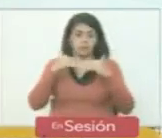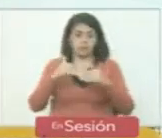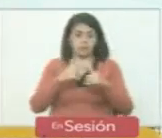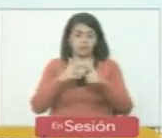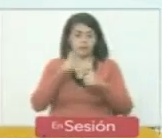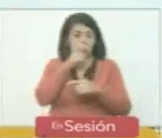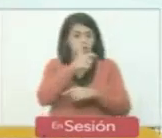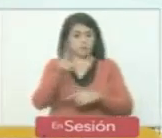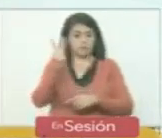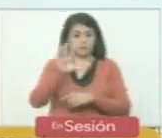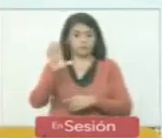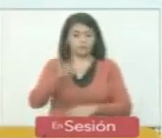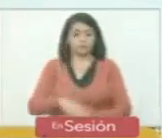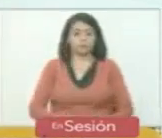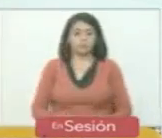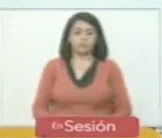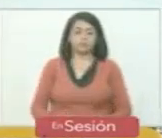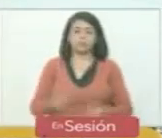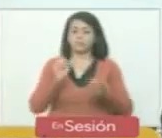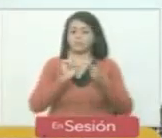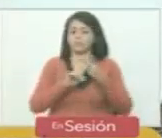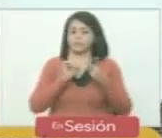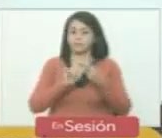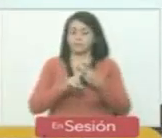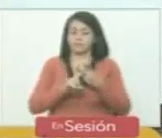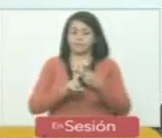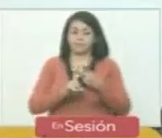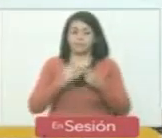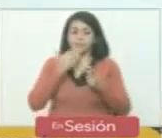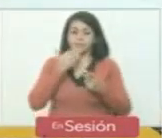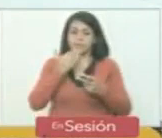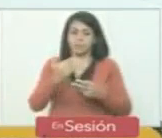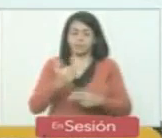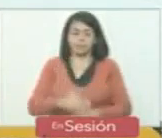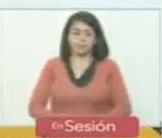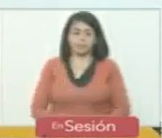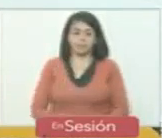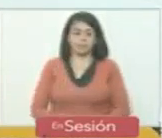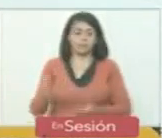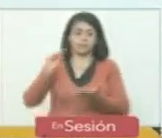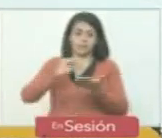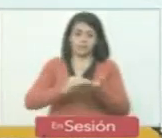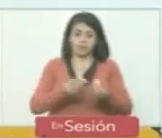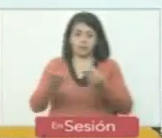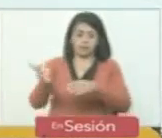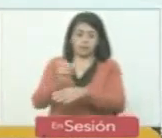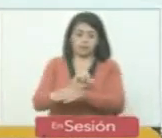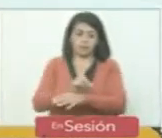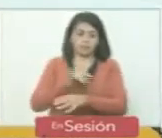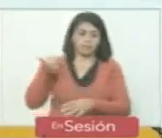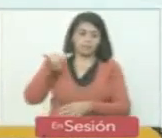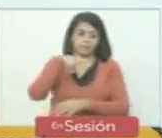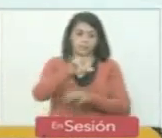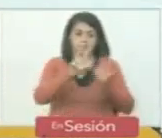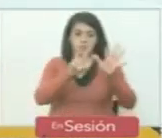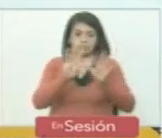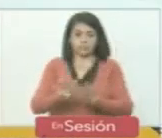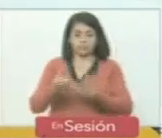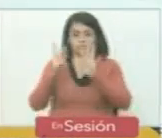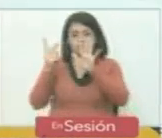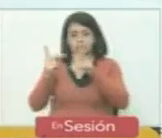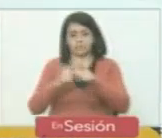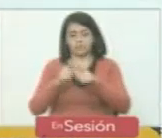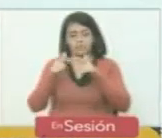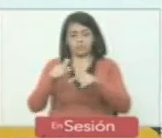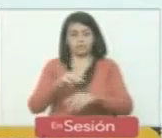del pueblo venezolano. Segundo, exigir la devolución inmediata del avión